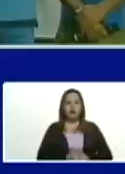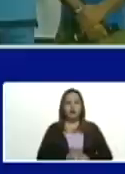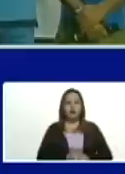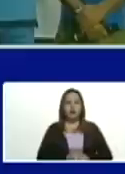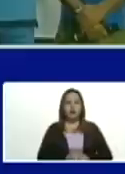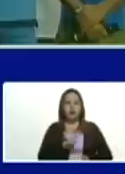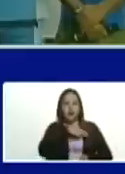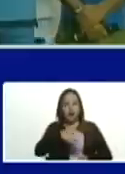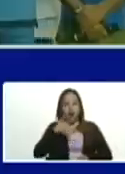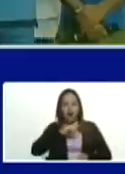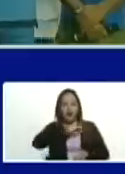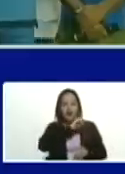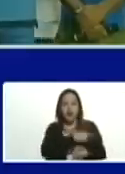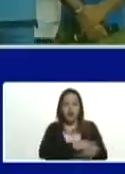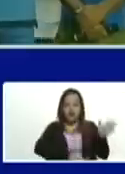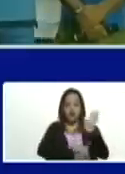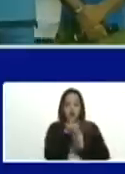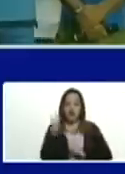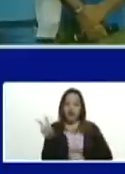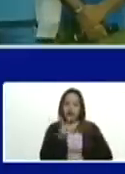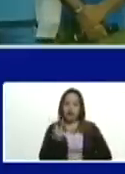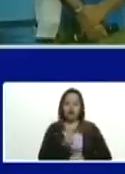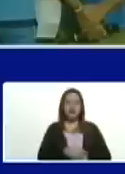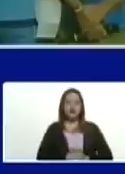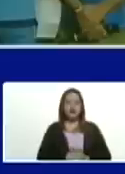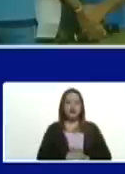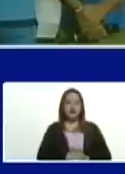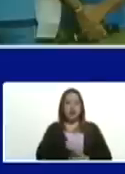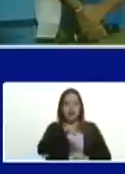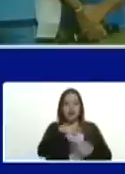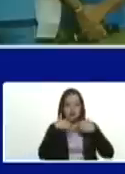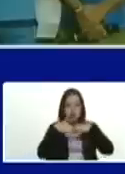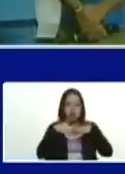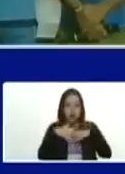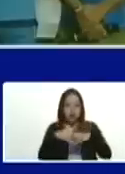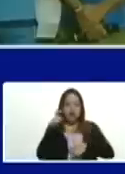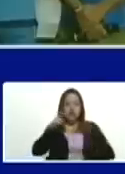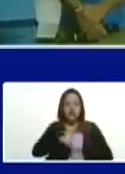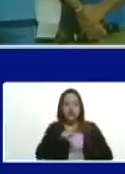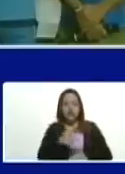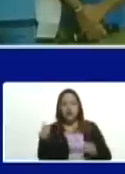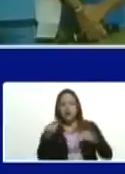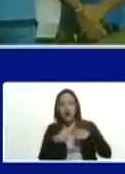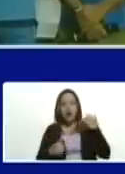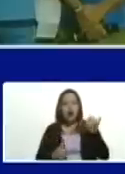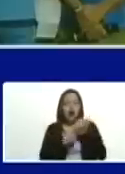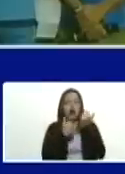son fuerzas productivas de Venezuela. Y ese empresariado necesita respaldo,